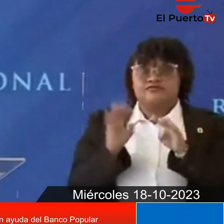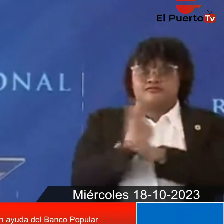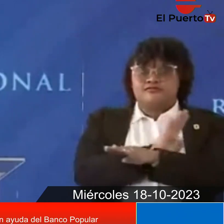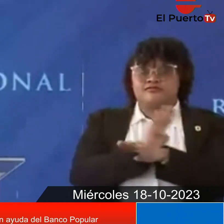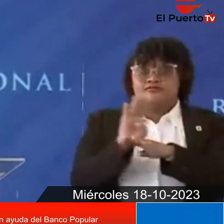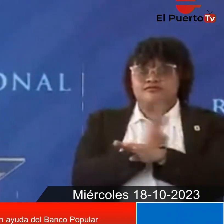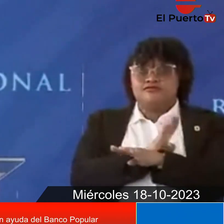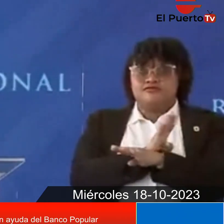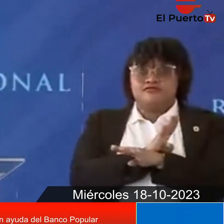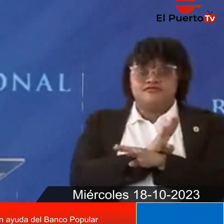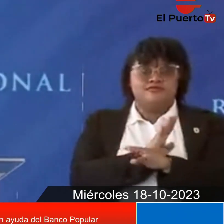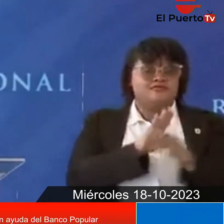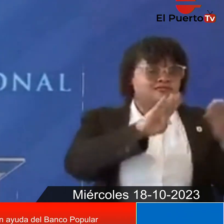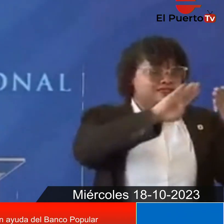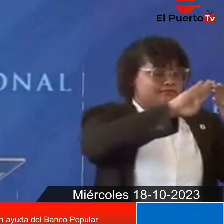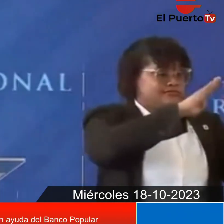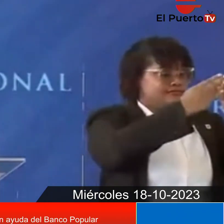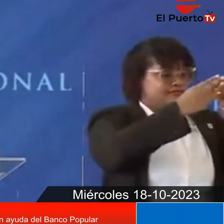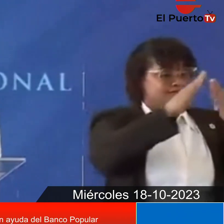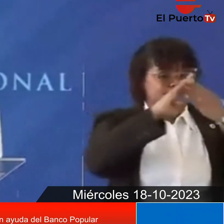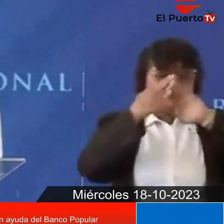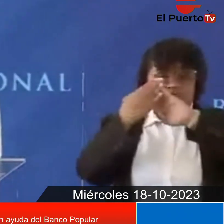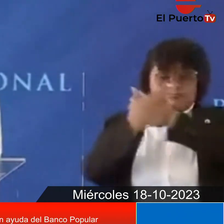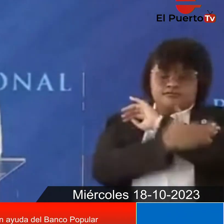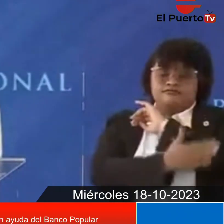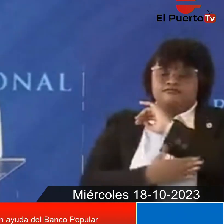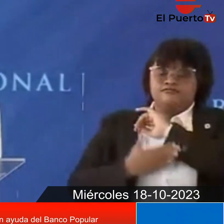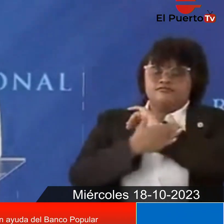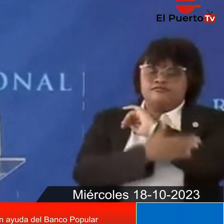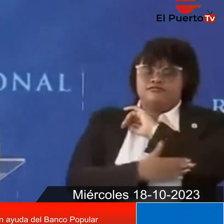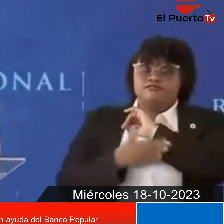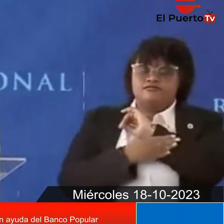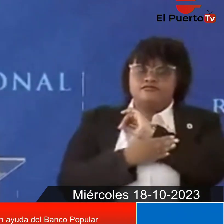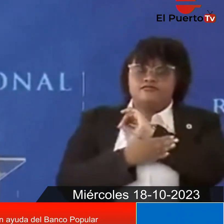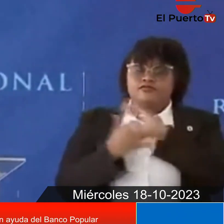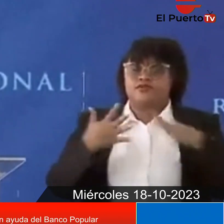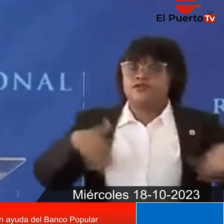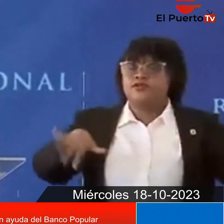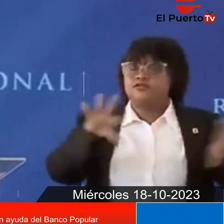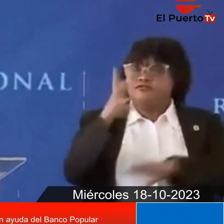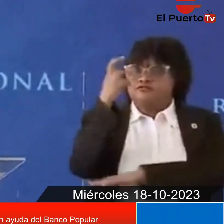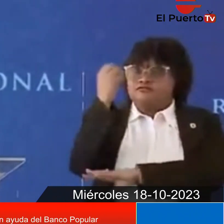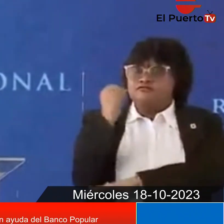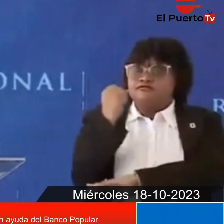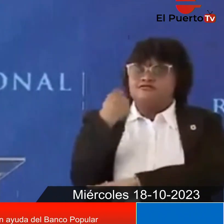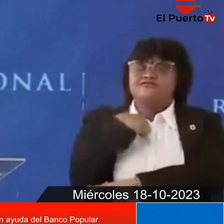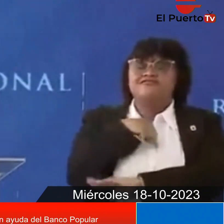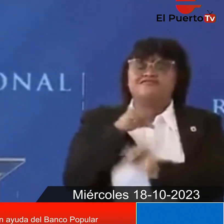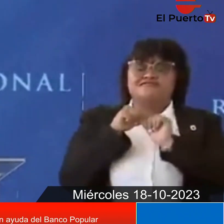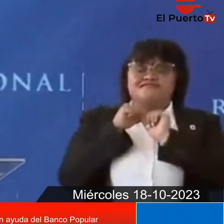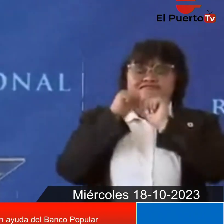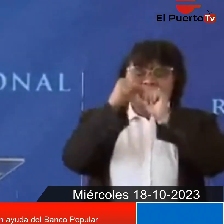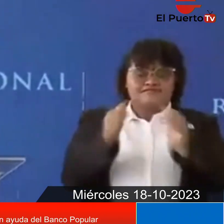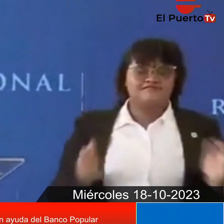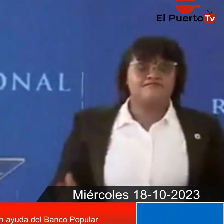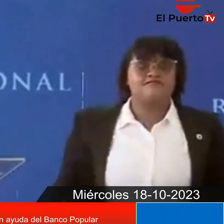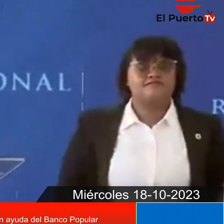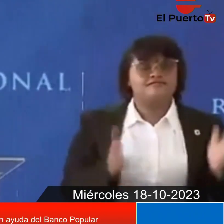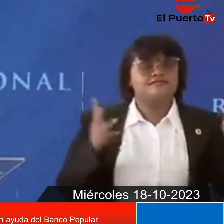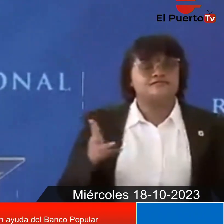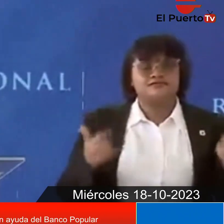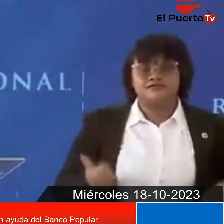empresas, las comunidades y el país en un entorno sostenible. Continuaremos fomentando